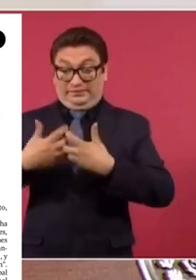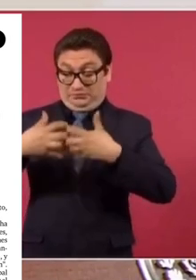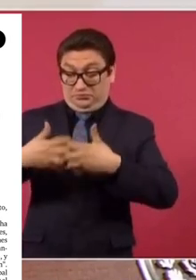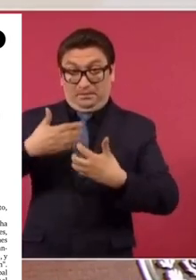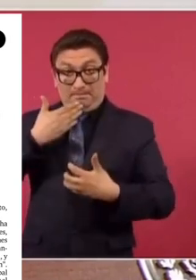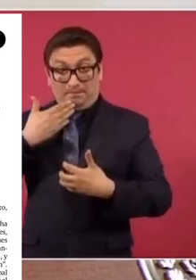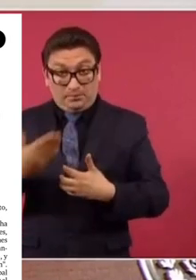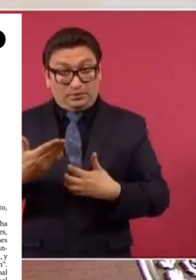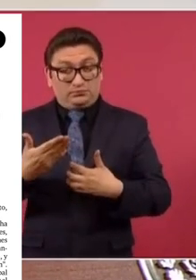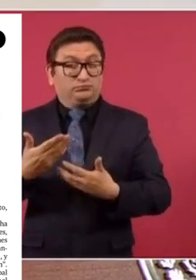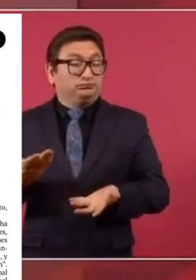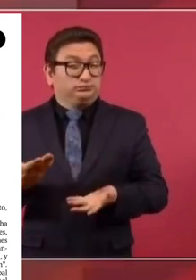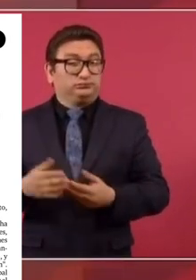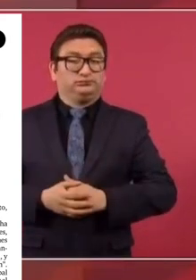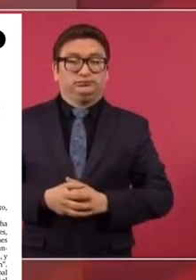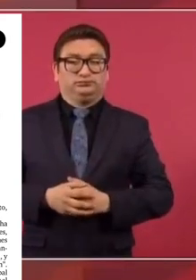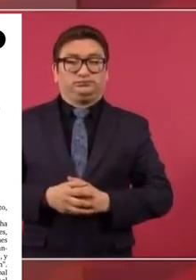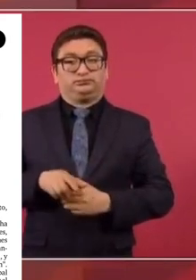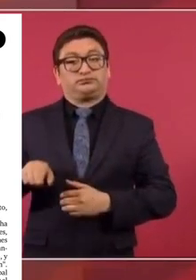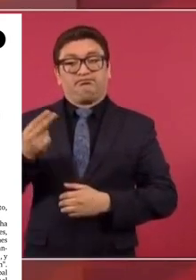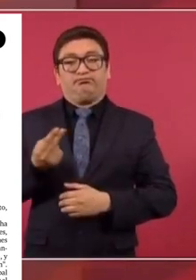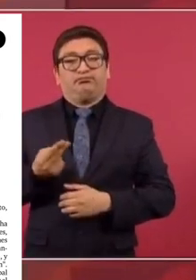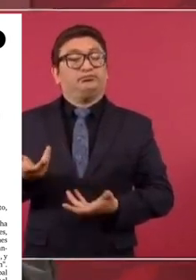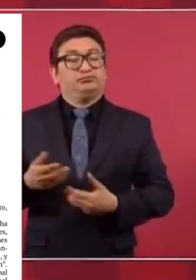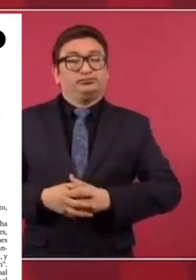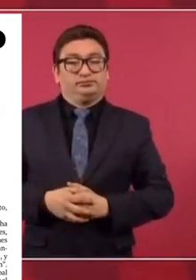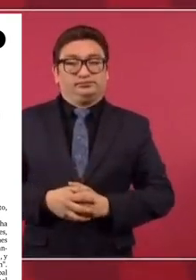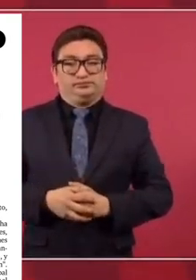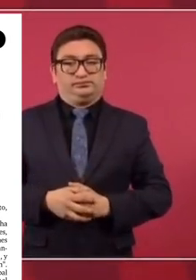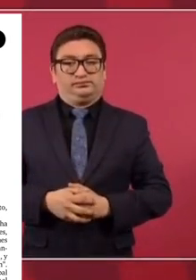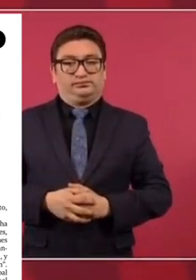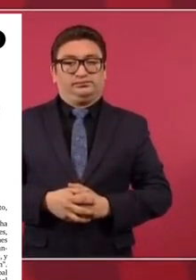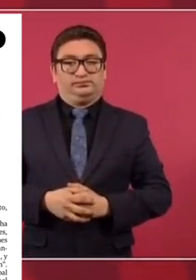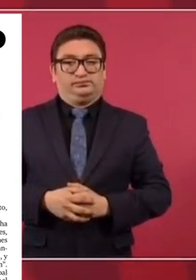que funcione bien, tiene que